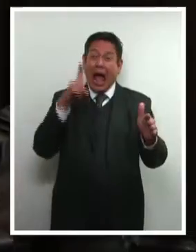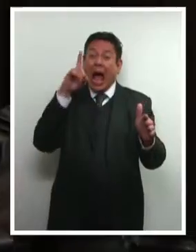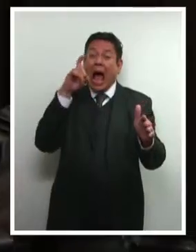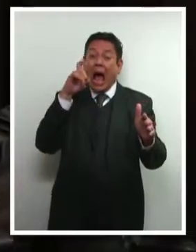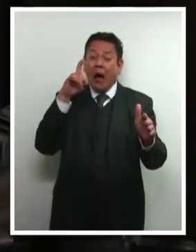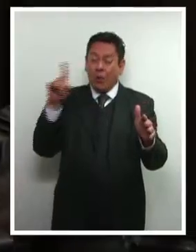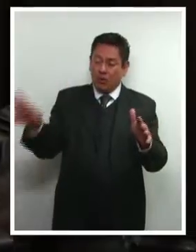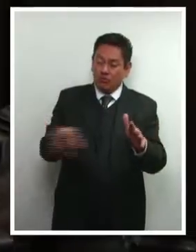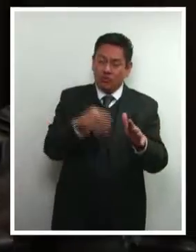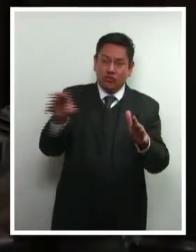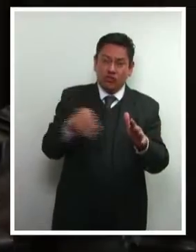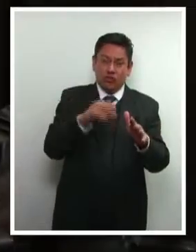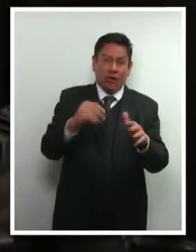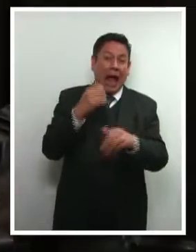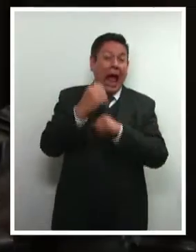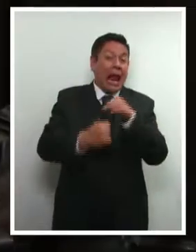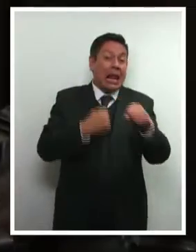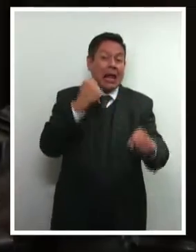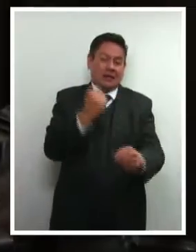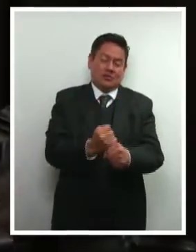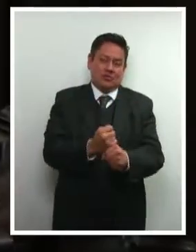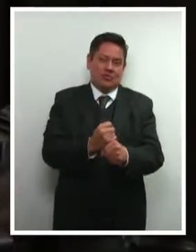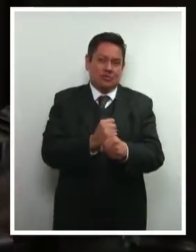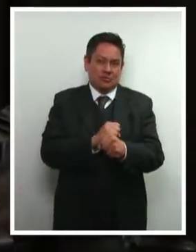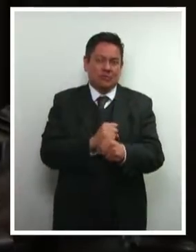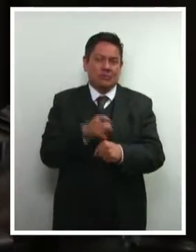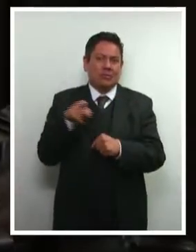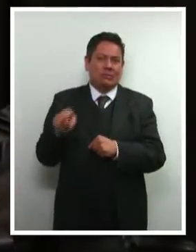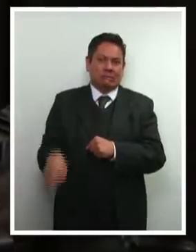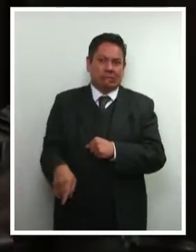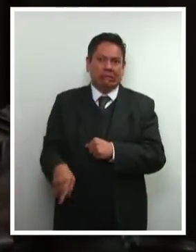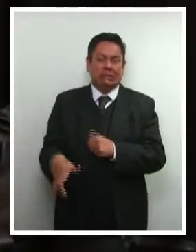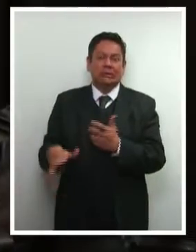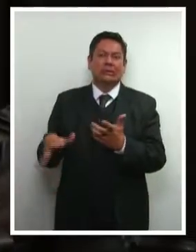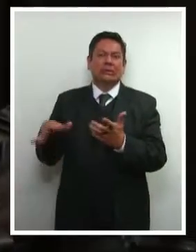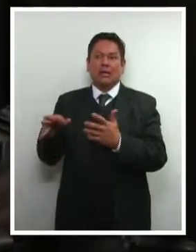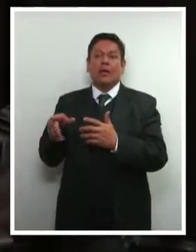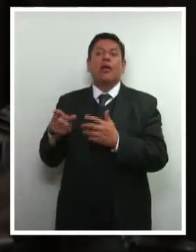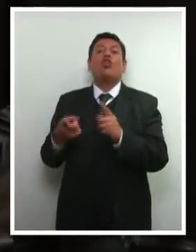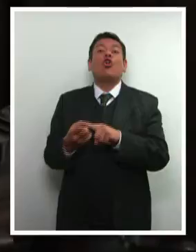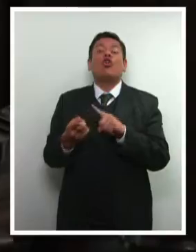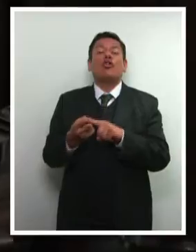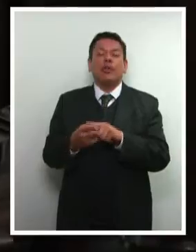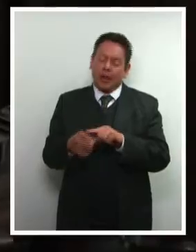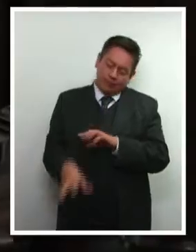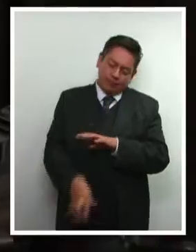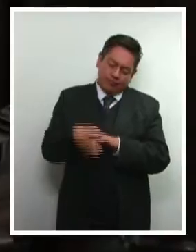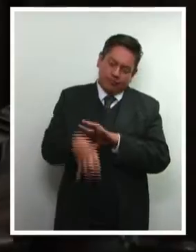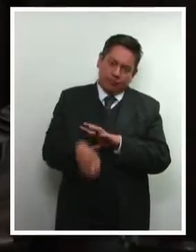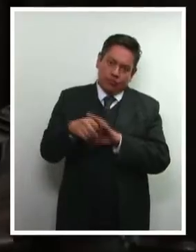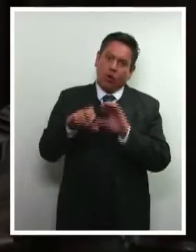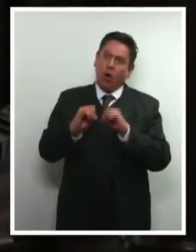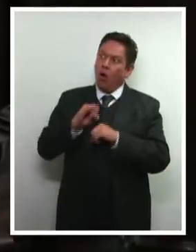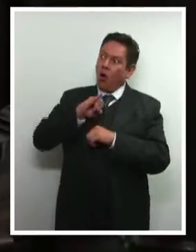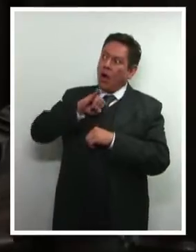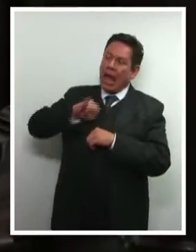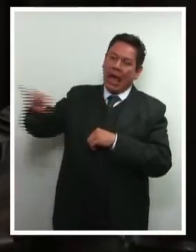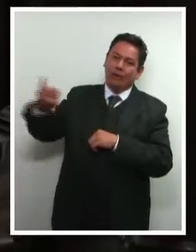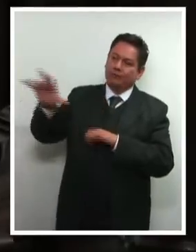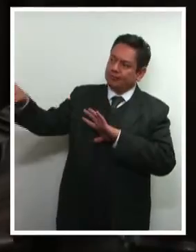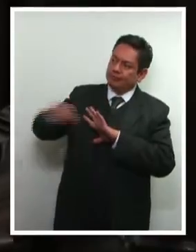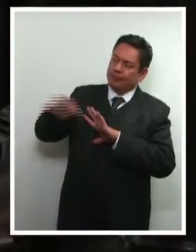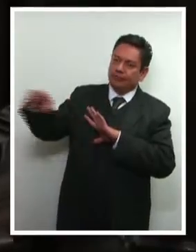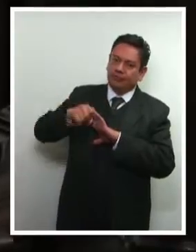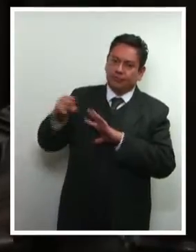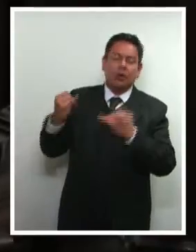o traer desde cuencas remotas. Tenemos también miles de kilómetros de redes de distribución y